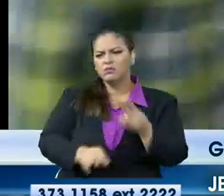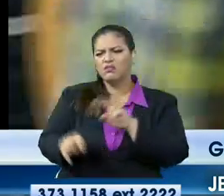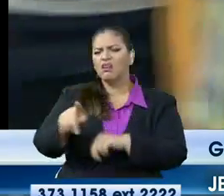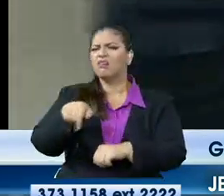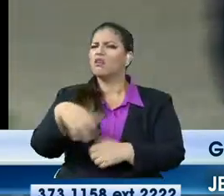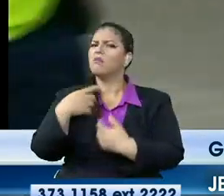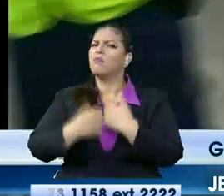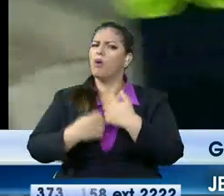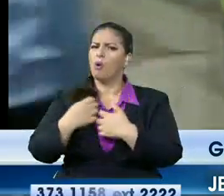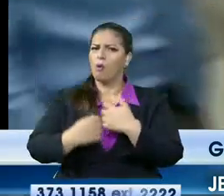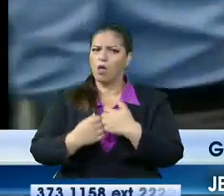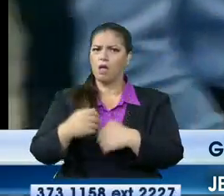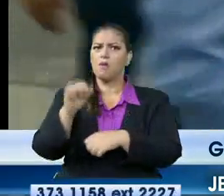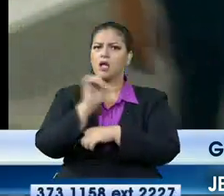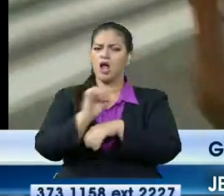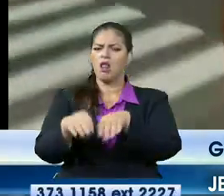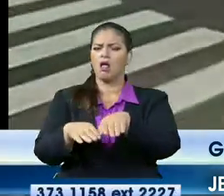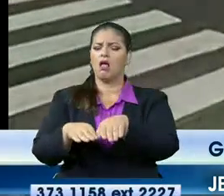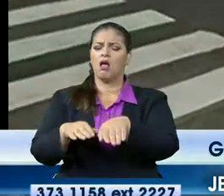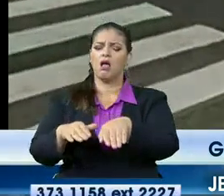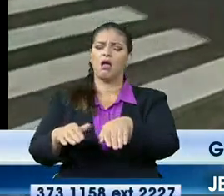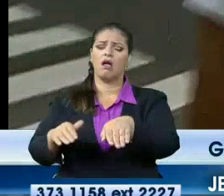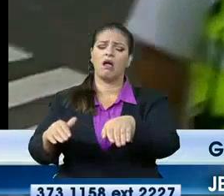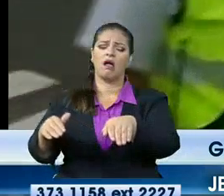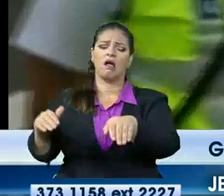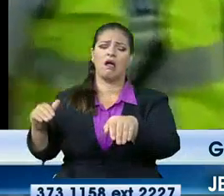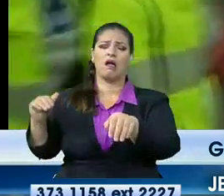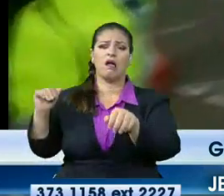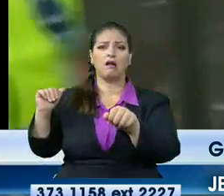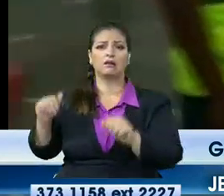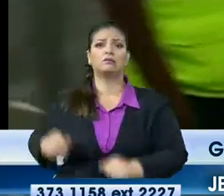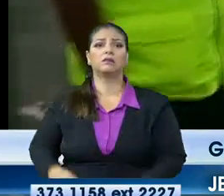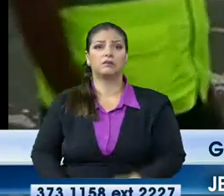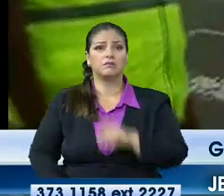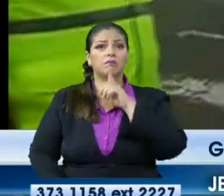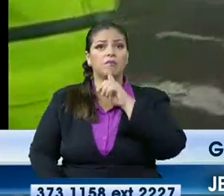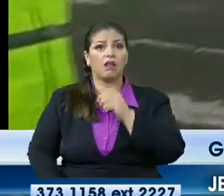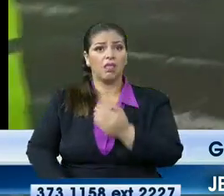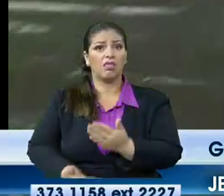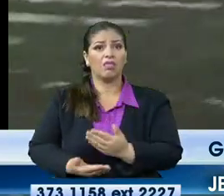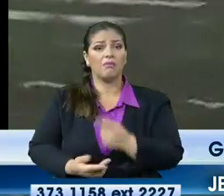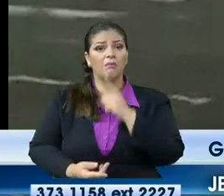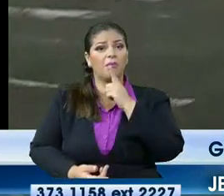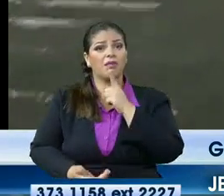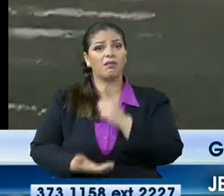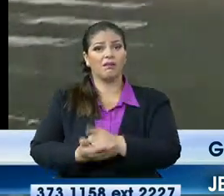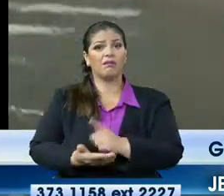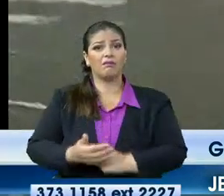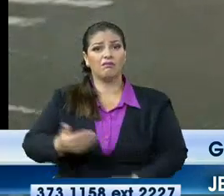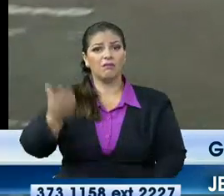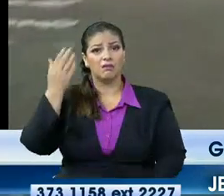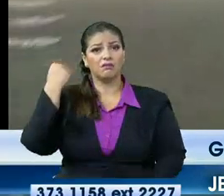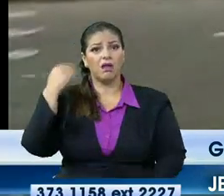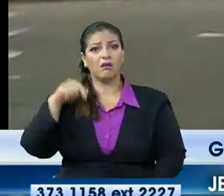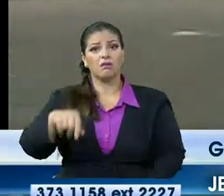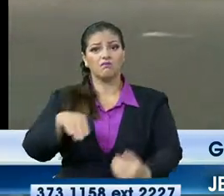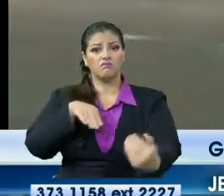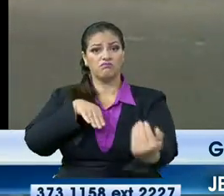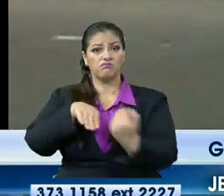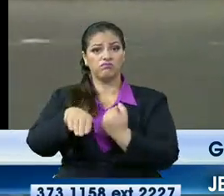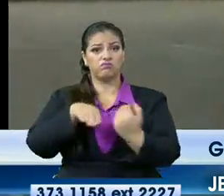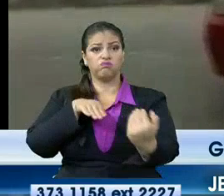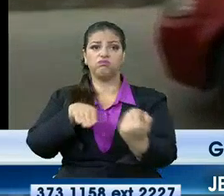es lo que ya no haya es la columna de vehículos que antes existía, que usted la puede verificar. Ahora, nosotros también no